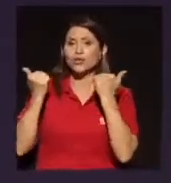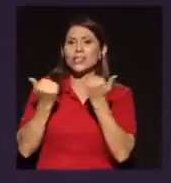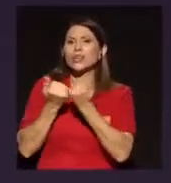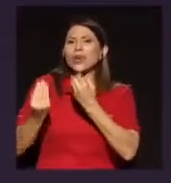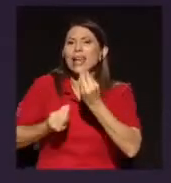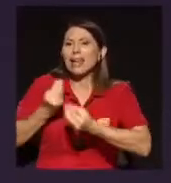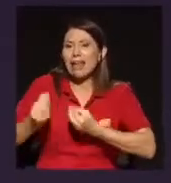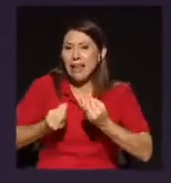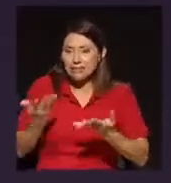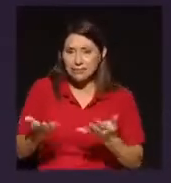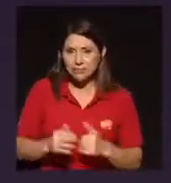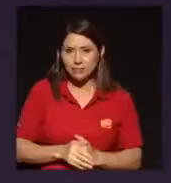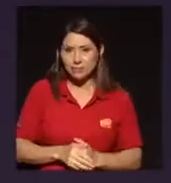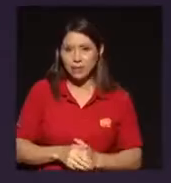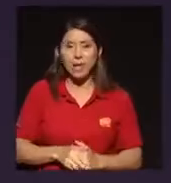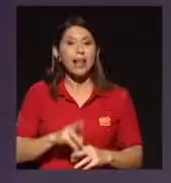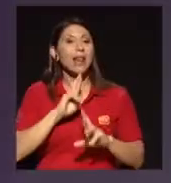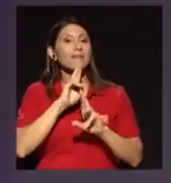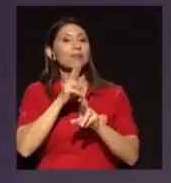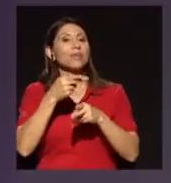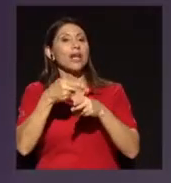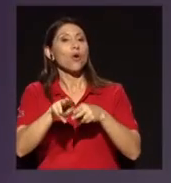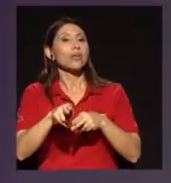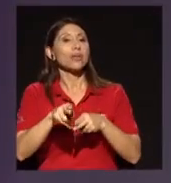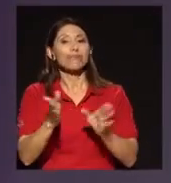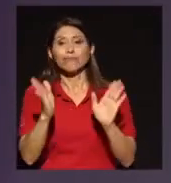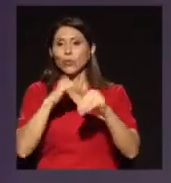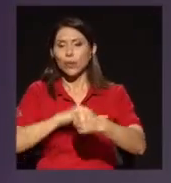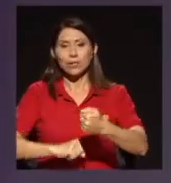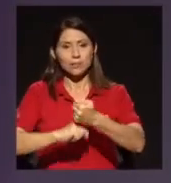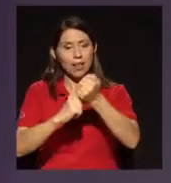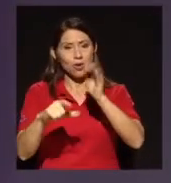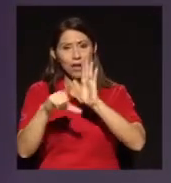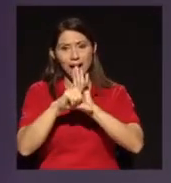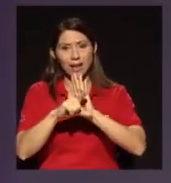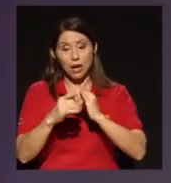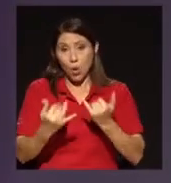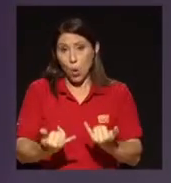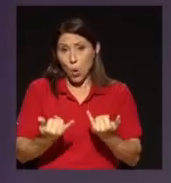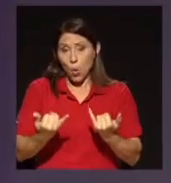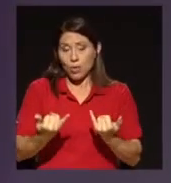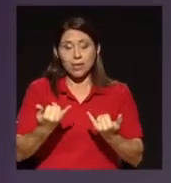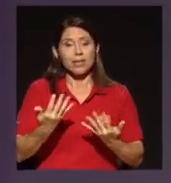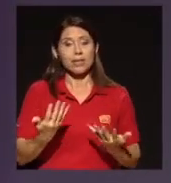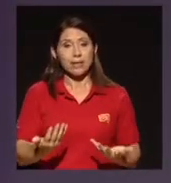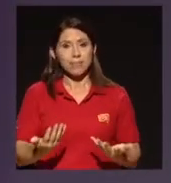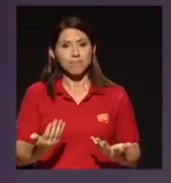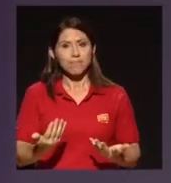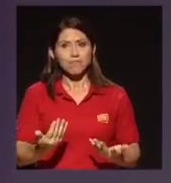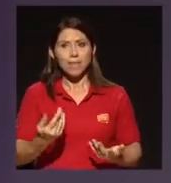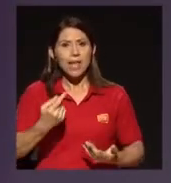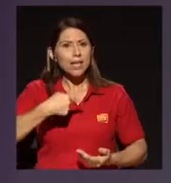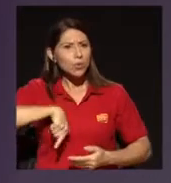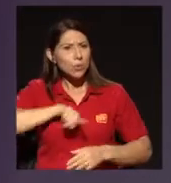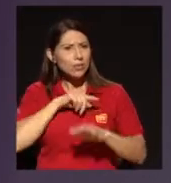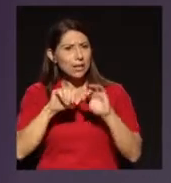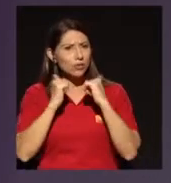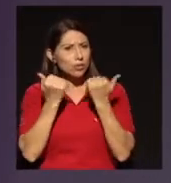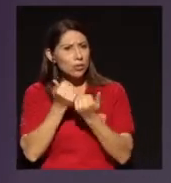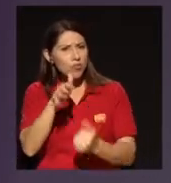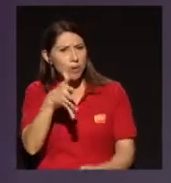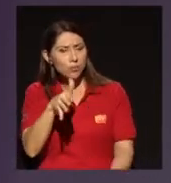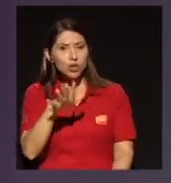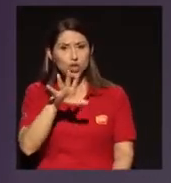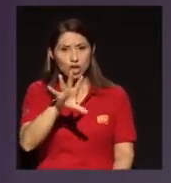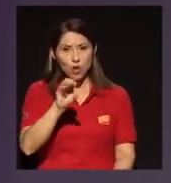resguardar? La respuesta corta es que no tiene ningún respaldo legal. Hoy día estamos hablando, a ver, en nuestra asociación hay cerca de 50